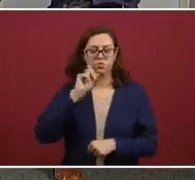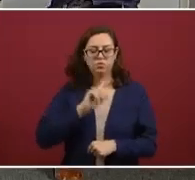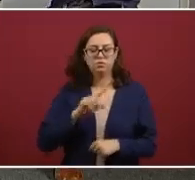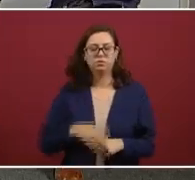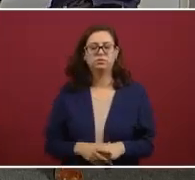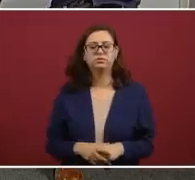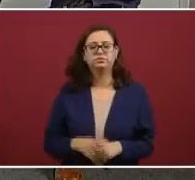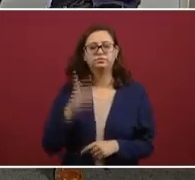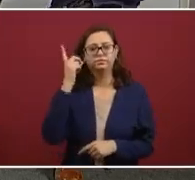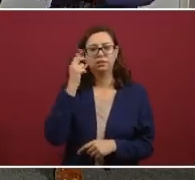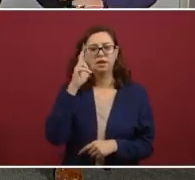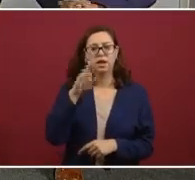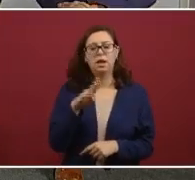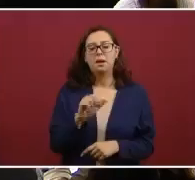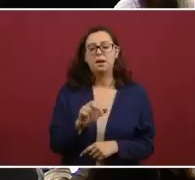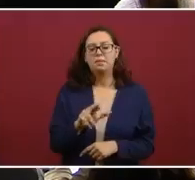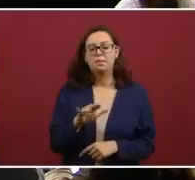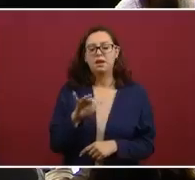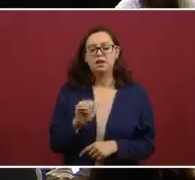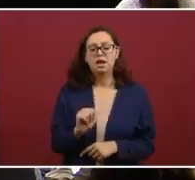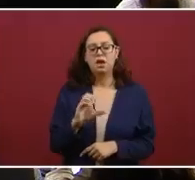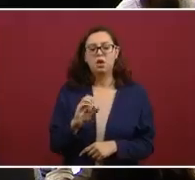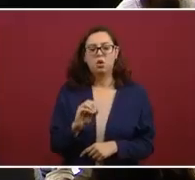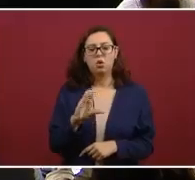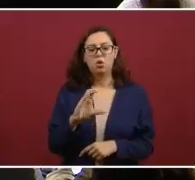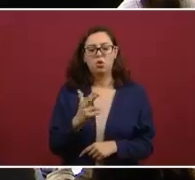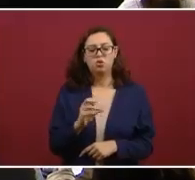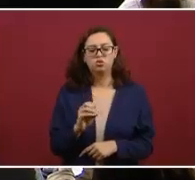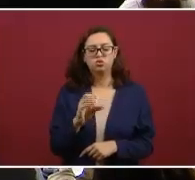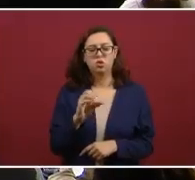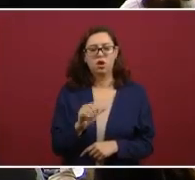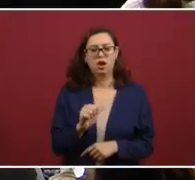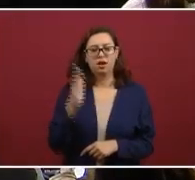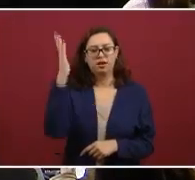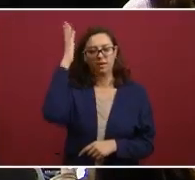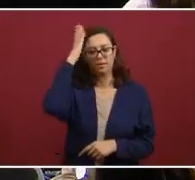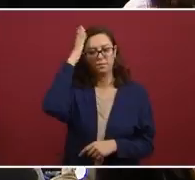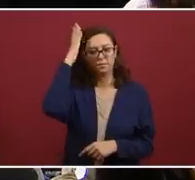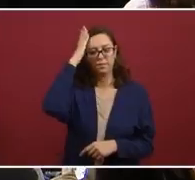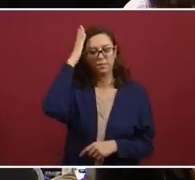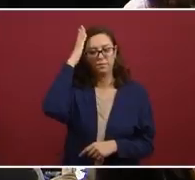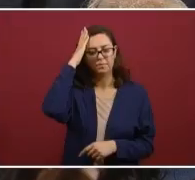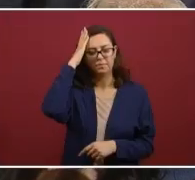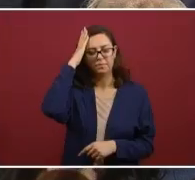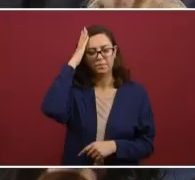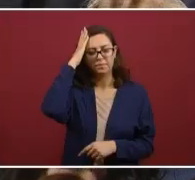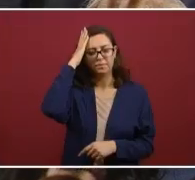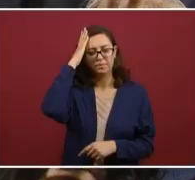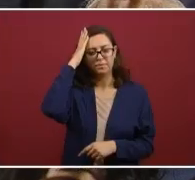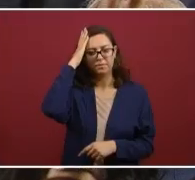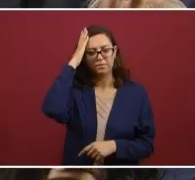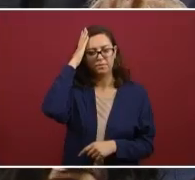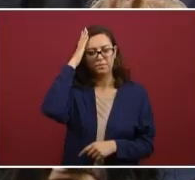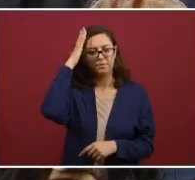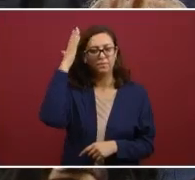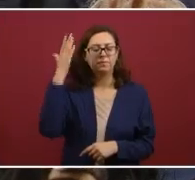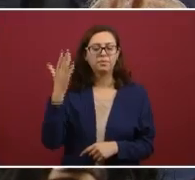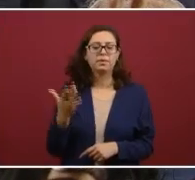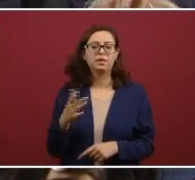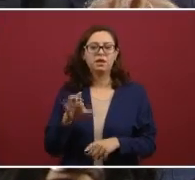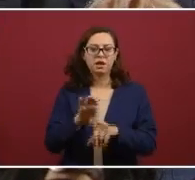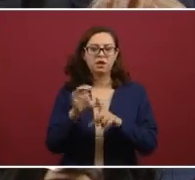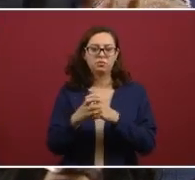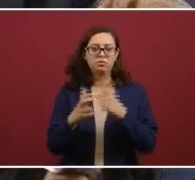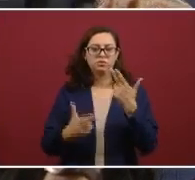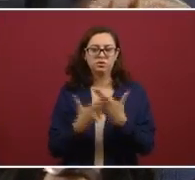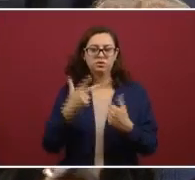doctora María Candelaria Ochoa Ábalos, titular de la Comisión Nacional para Prevenir y Erradicar la Violencia contra las